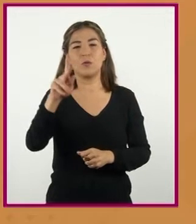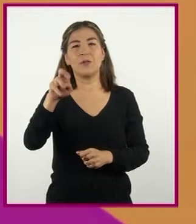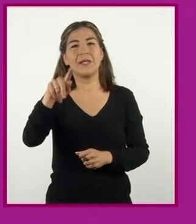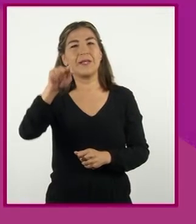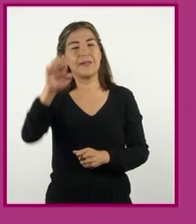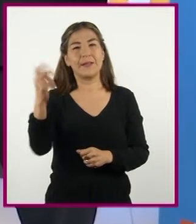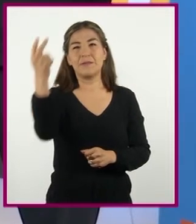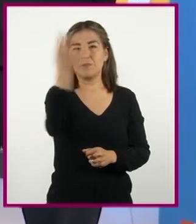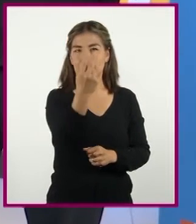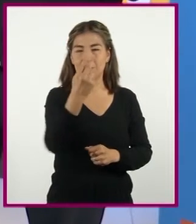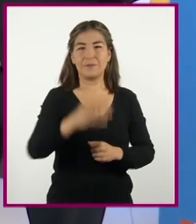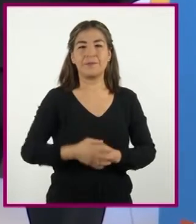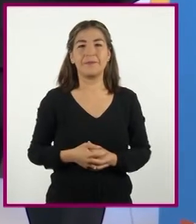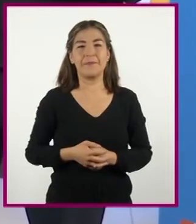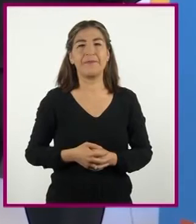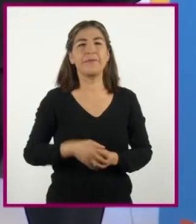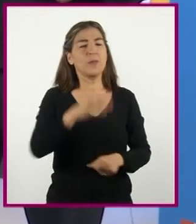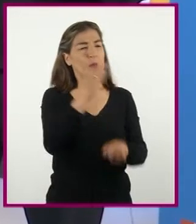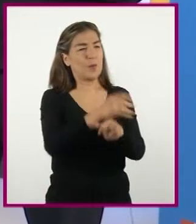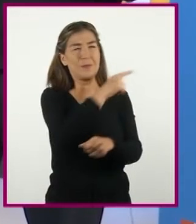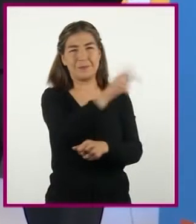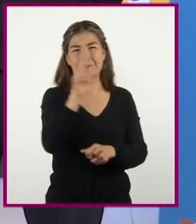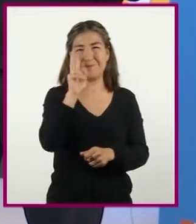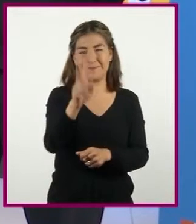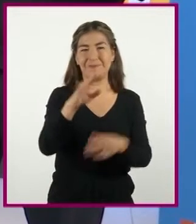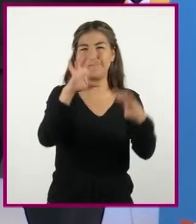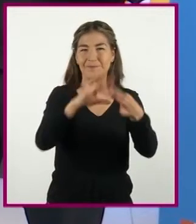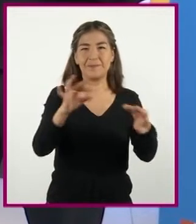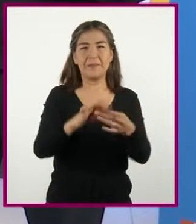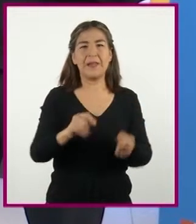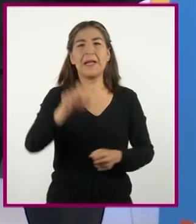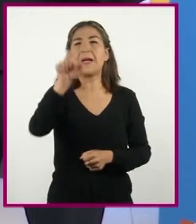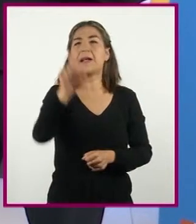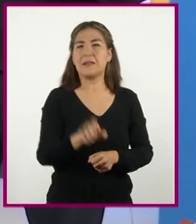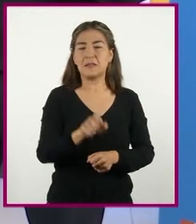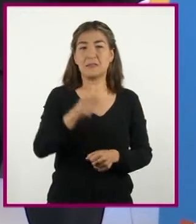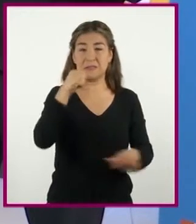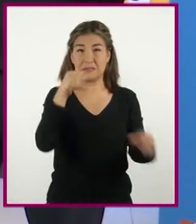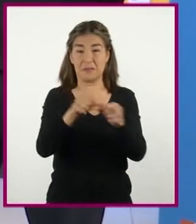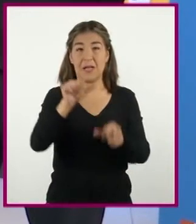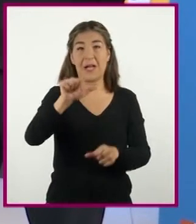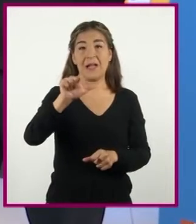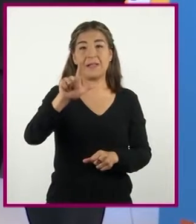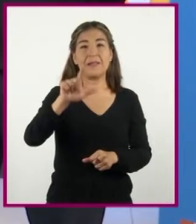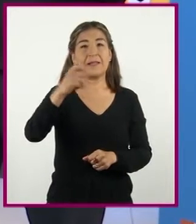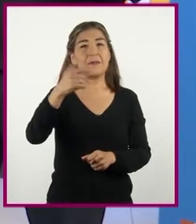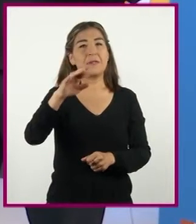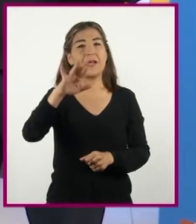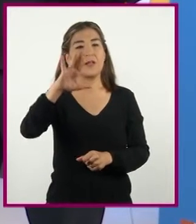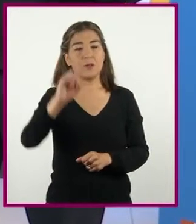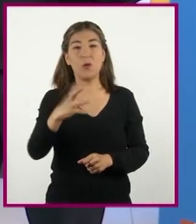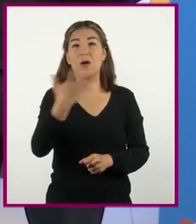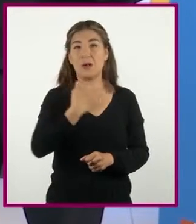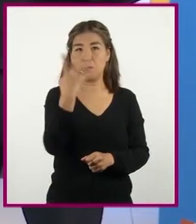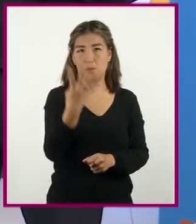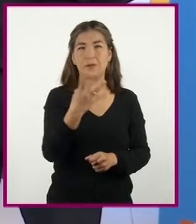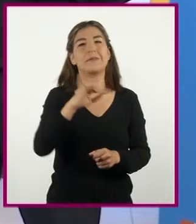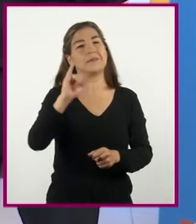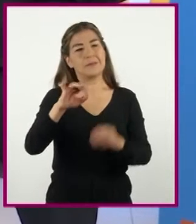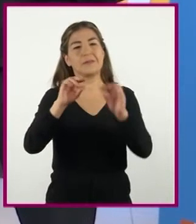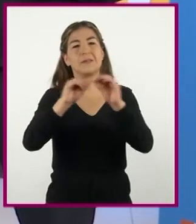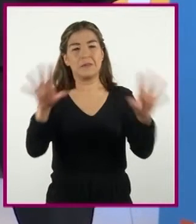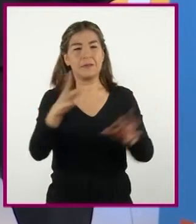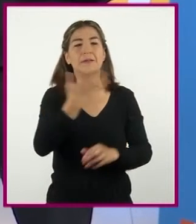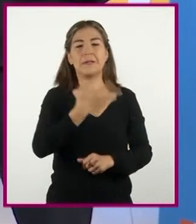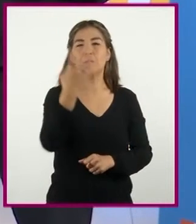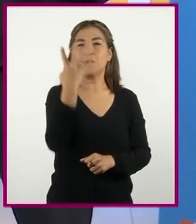Leslie, de acuerdo con lo que se menciona, ¿X es un término algebraico? ¿Tiene los 4 elementos? Claro, tiene